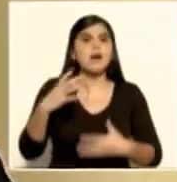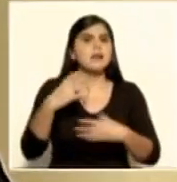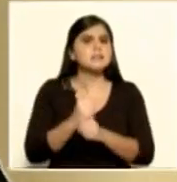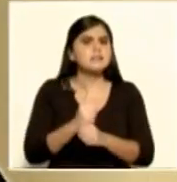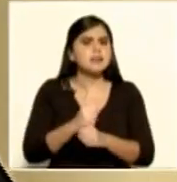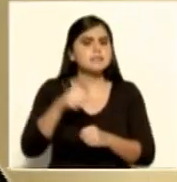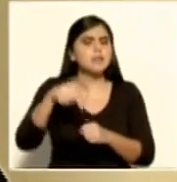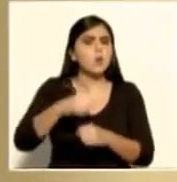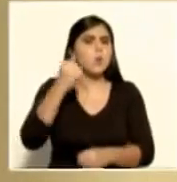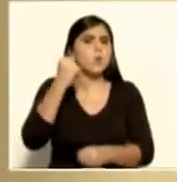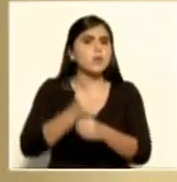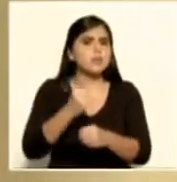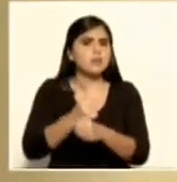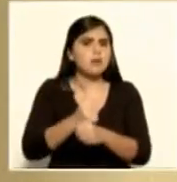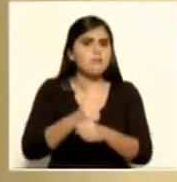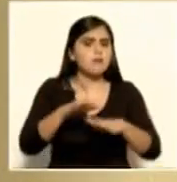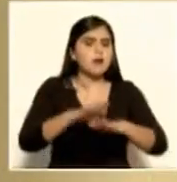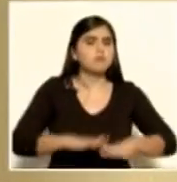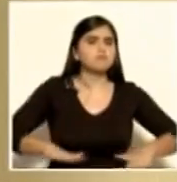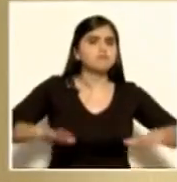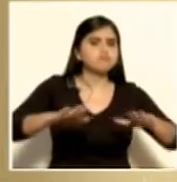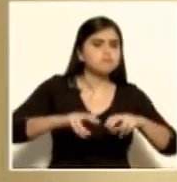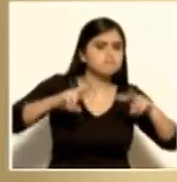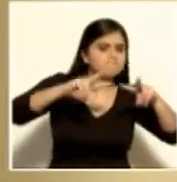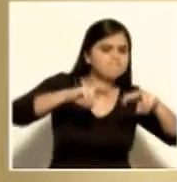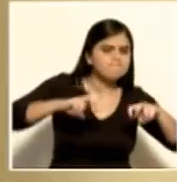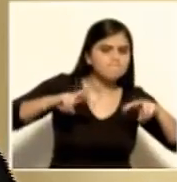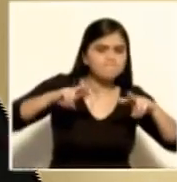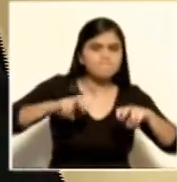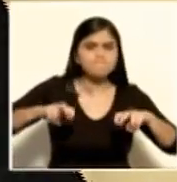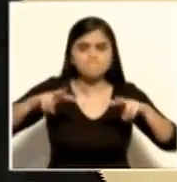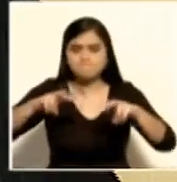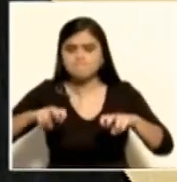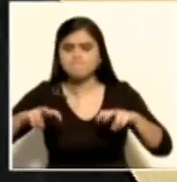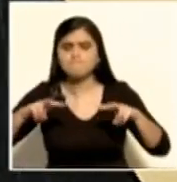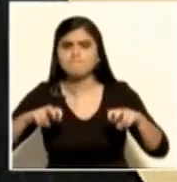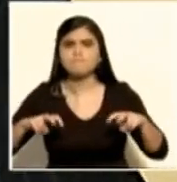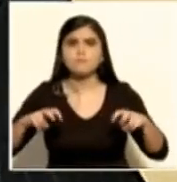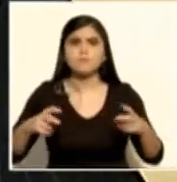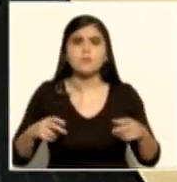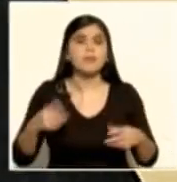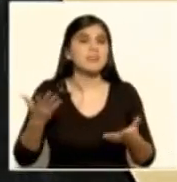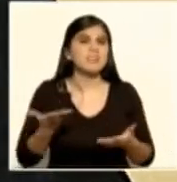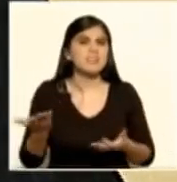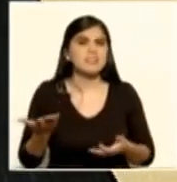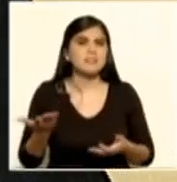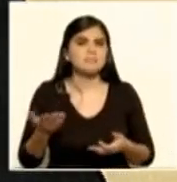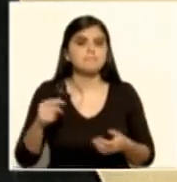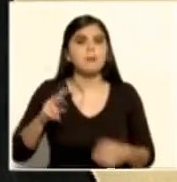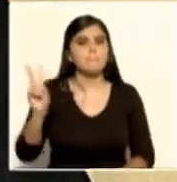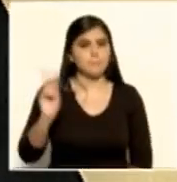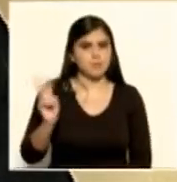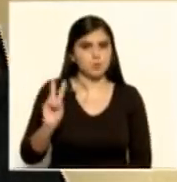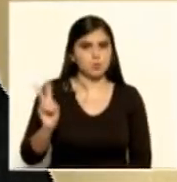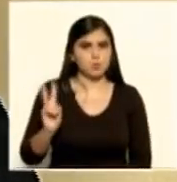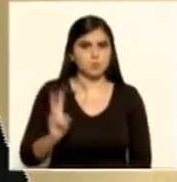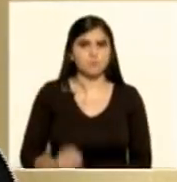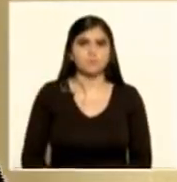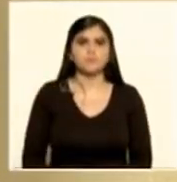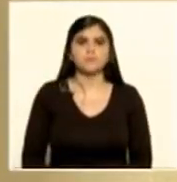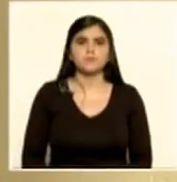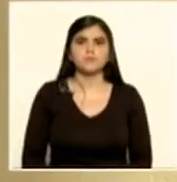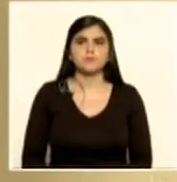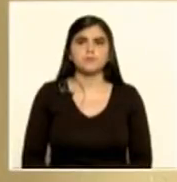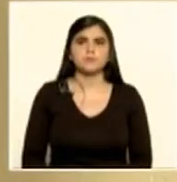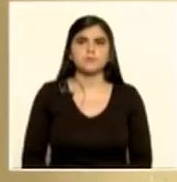el trabajo en campo de rastreo exhaustivo del virus, para recuperar